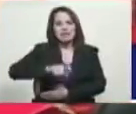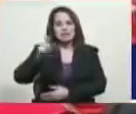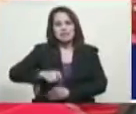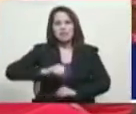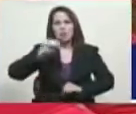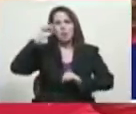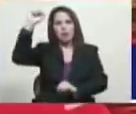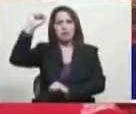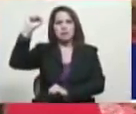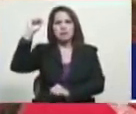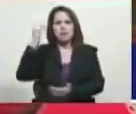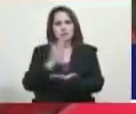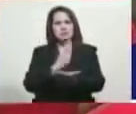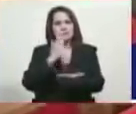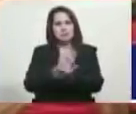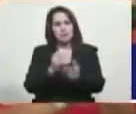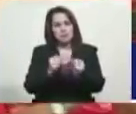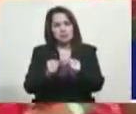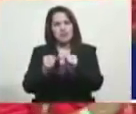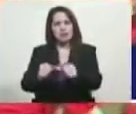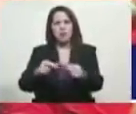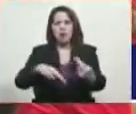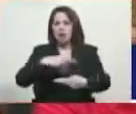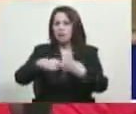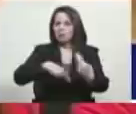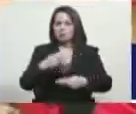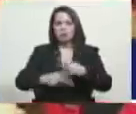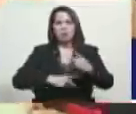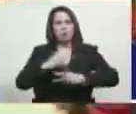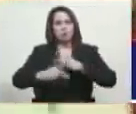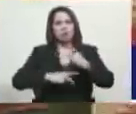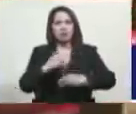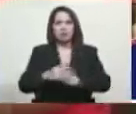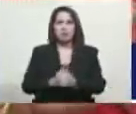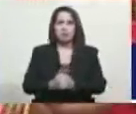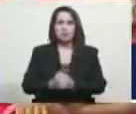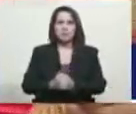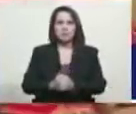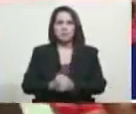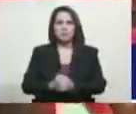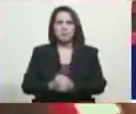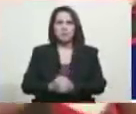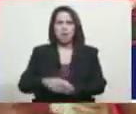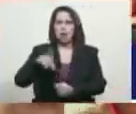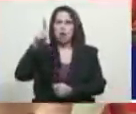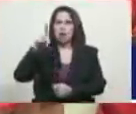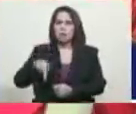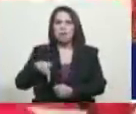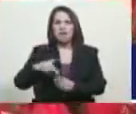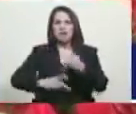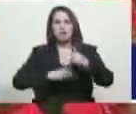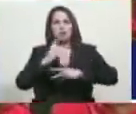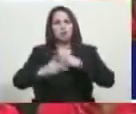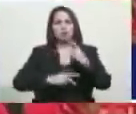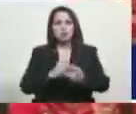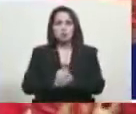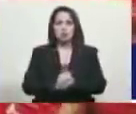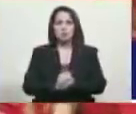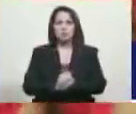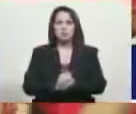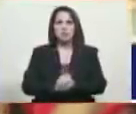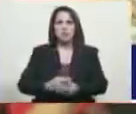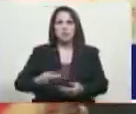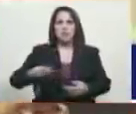vencer. ¡Sigamos en la revolución productiva! ¡Con la P de producción! ¡Viva el